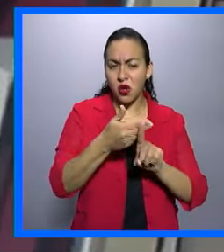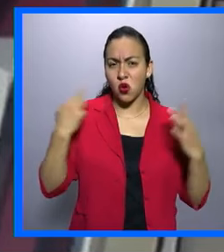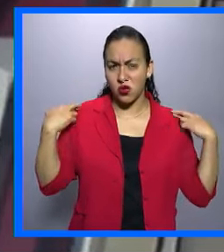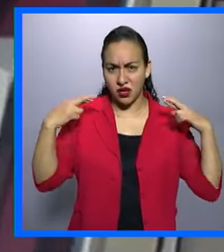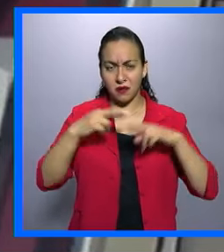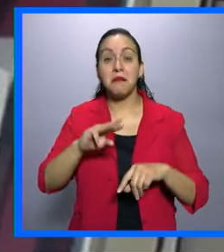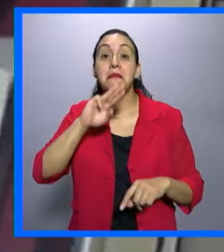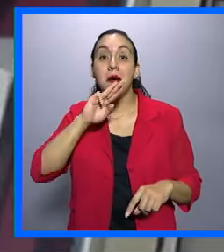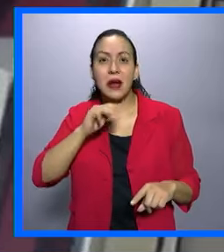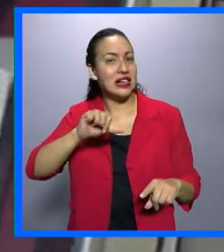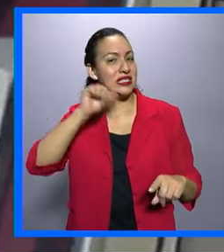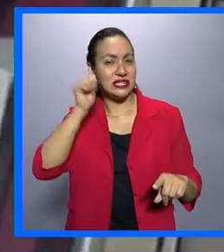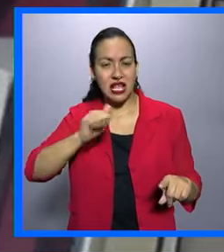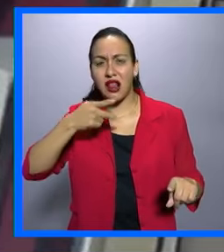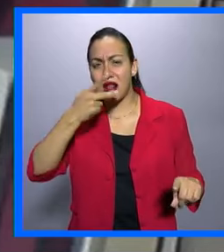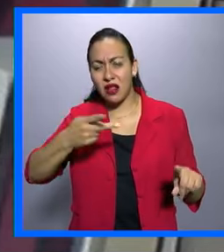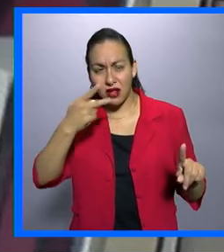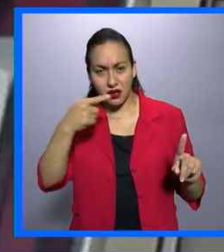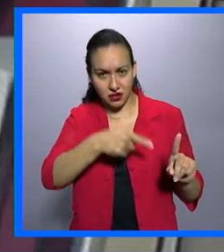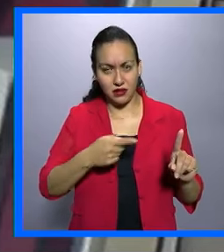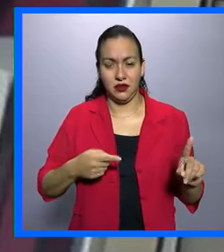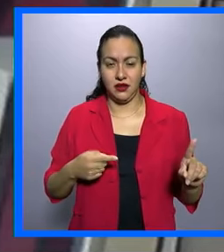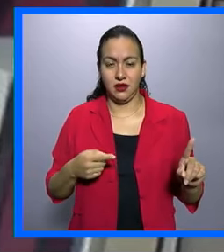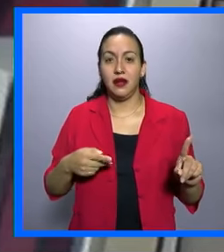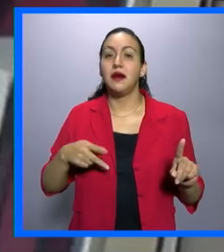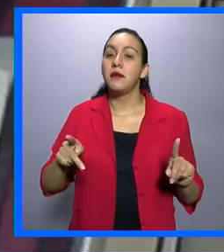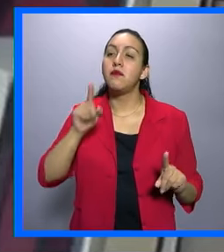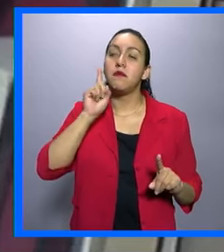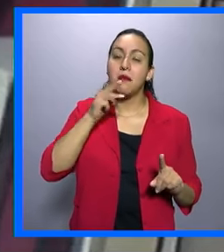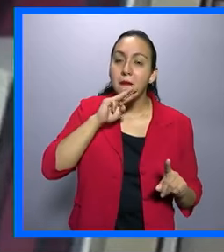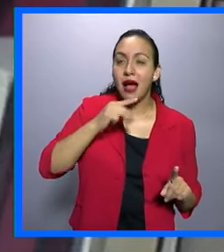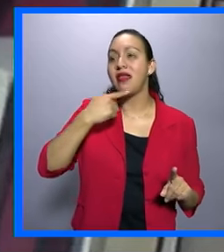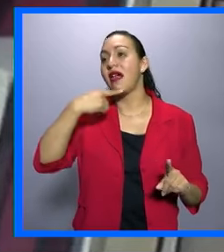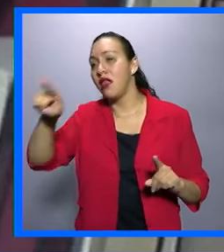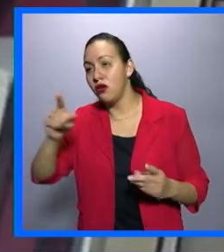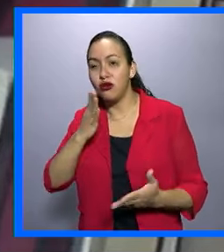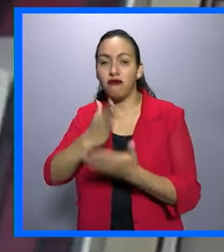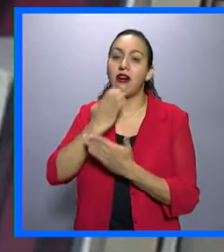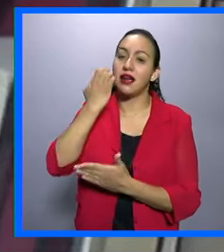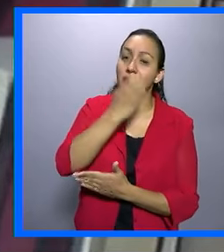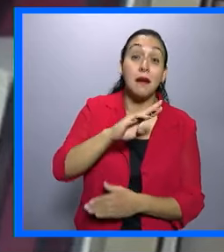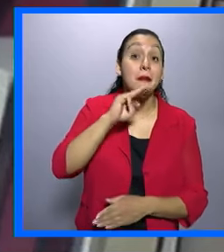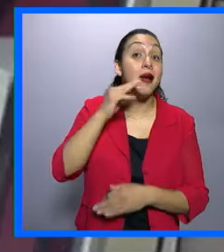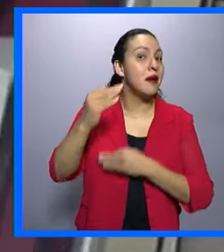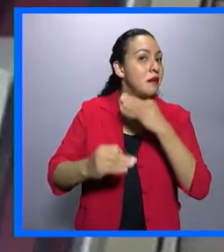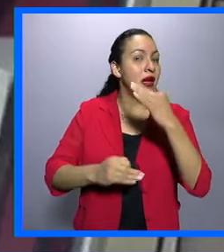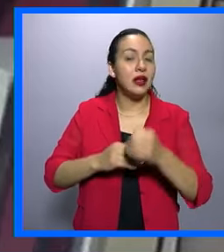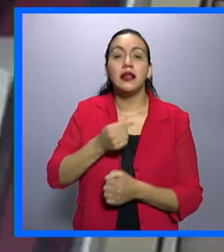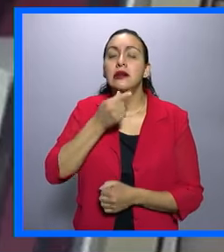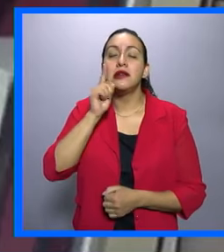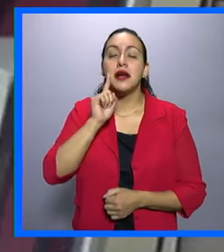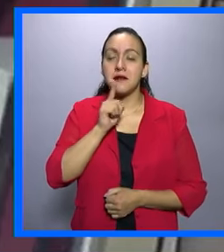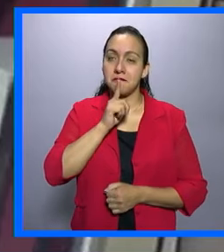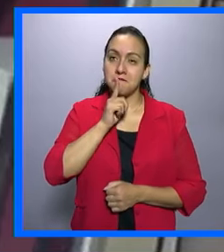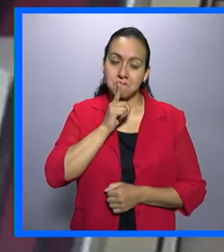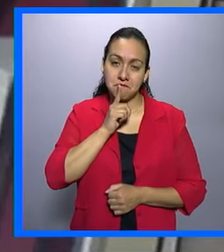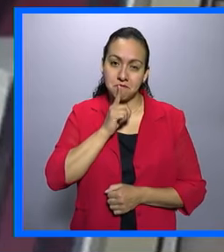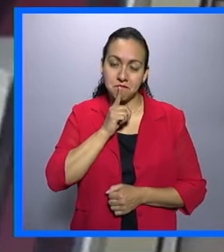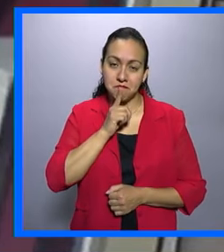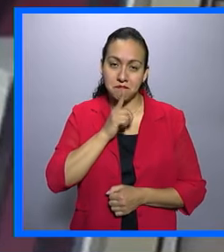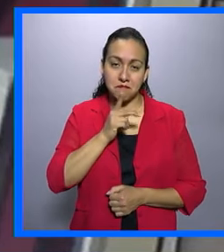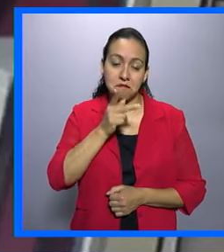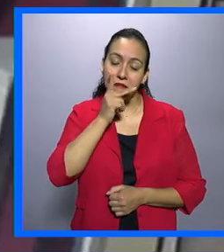expuso, pues presentó la denuncia, fue a la escuela, etcétera, etcétera, etcétera, etcétera. Y que